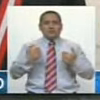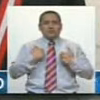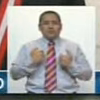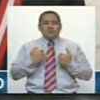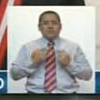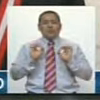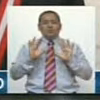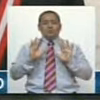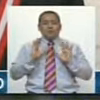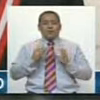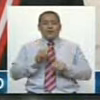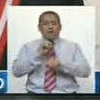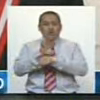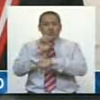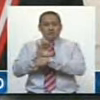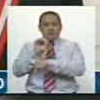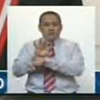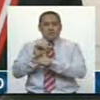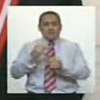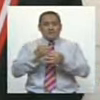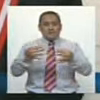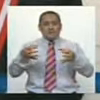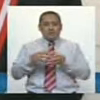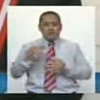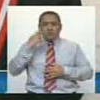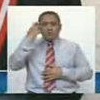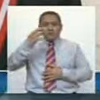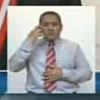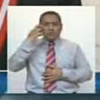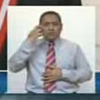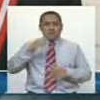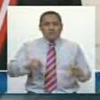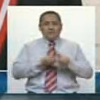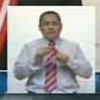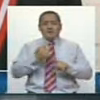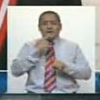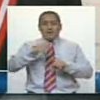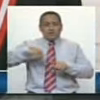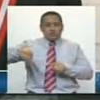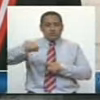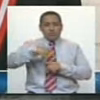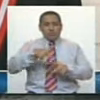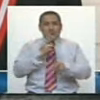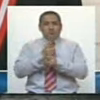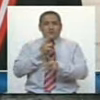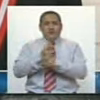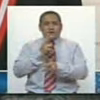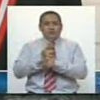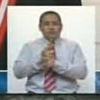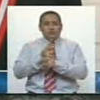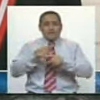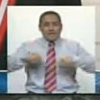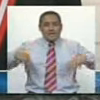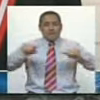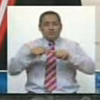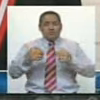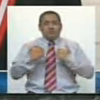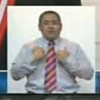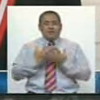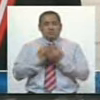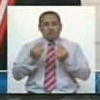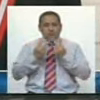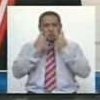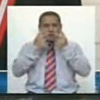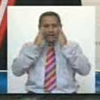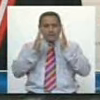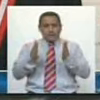aprovecho para exhortar a los partidos políticos que sean muy cuidadosos, que sean muy